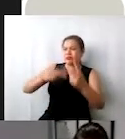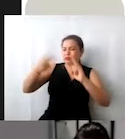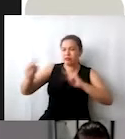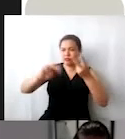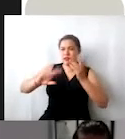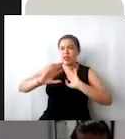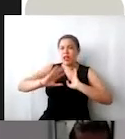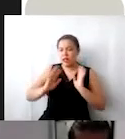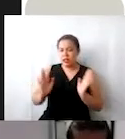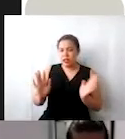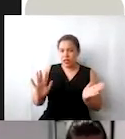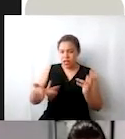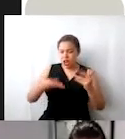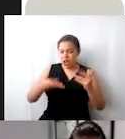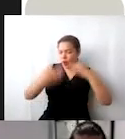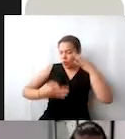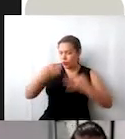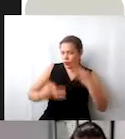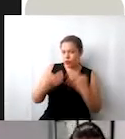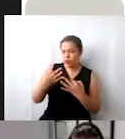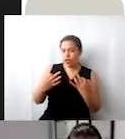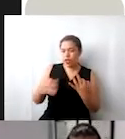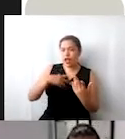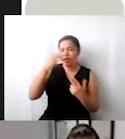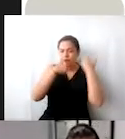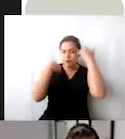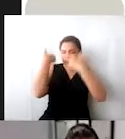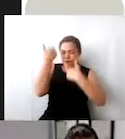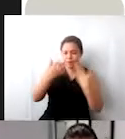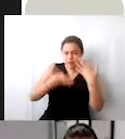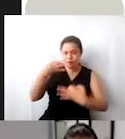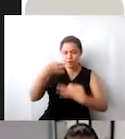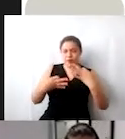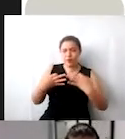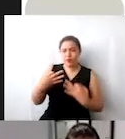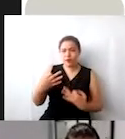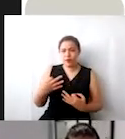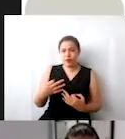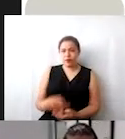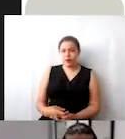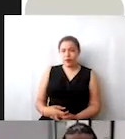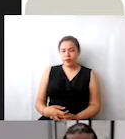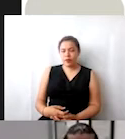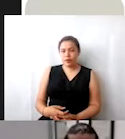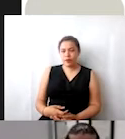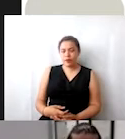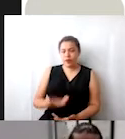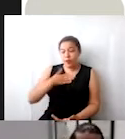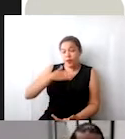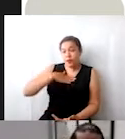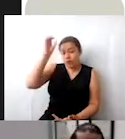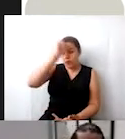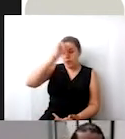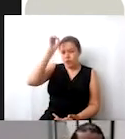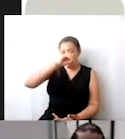fondo jurídico, sería en un análisis jurídico, es, a ver, y desde mi punto de vista es que el